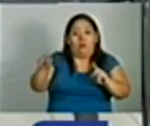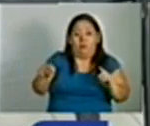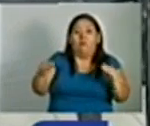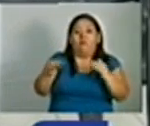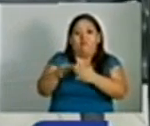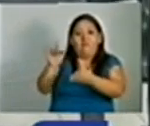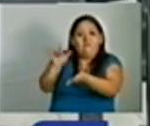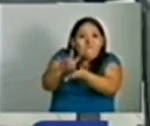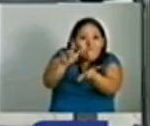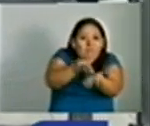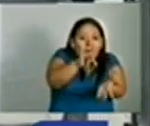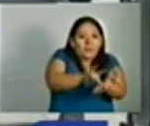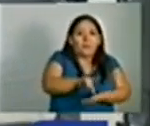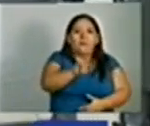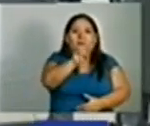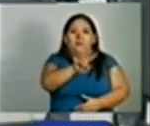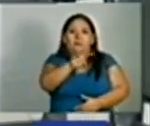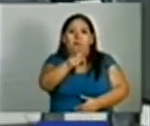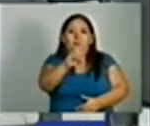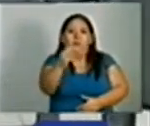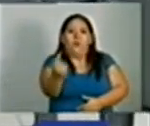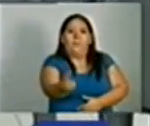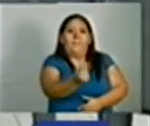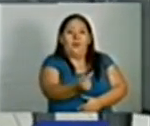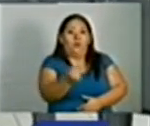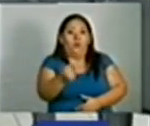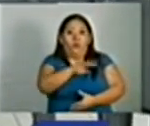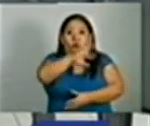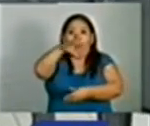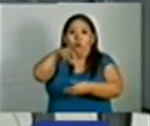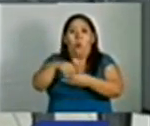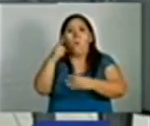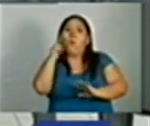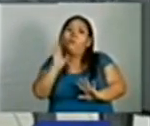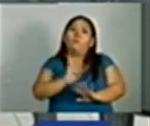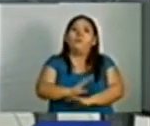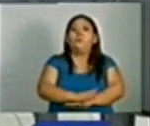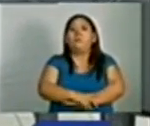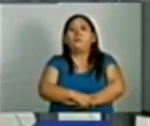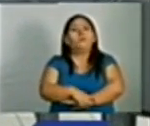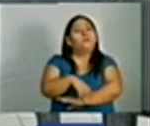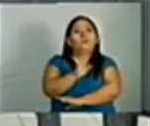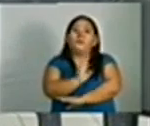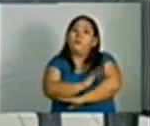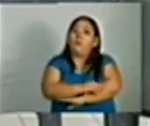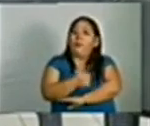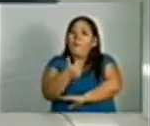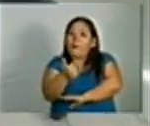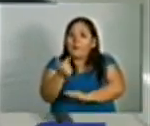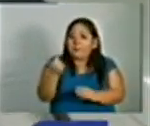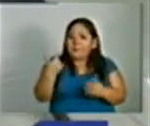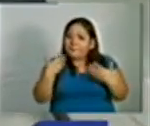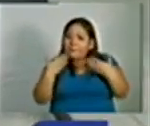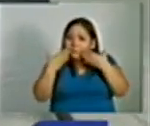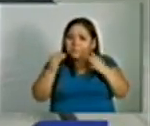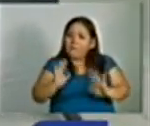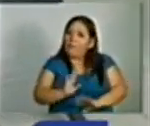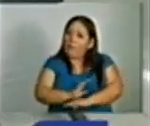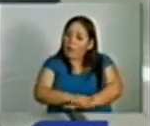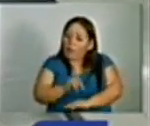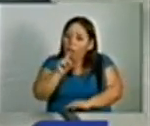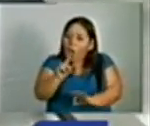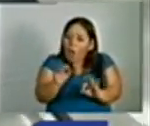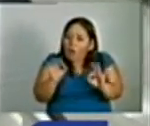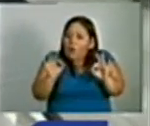estafado a más de 200 personas en total. Y mírelo cómo se ve en pantalla. Él como que no ha pasado nada, a pesar de cometer este